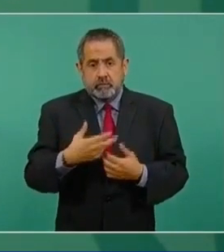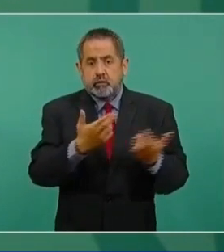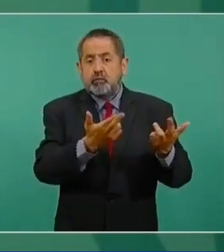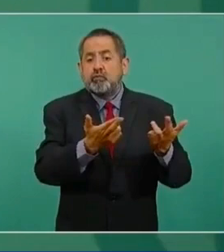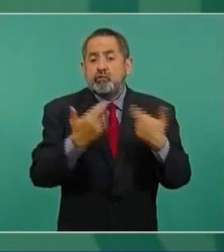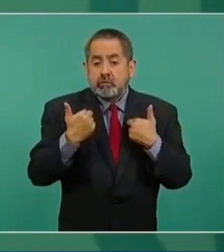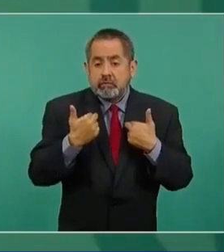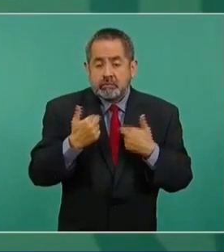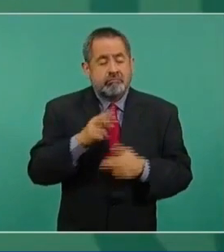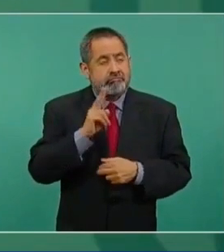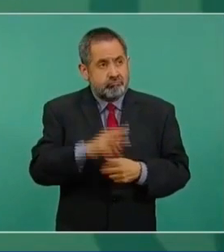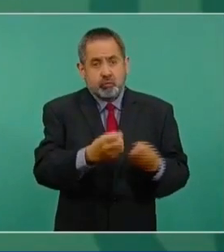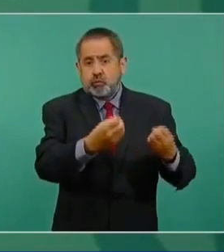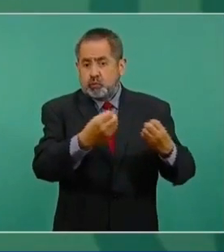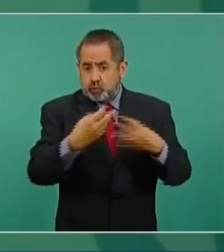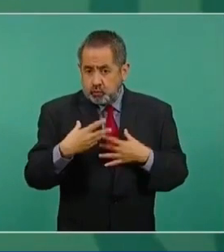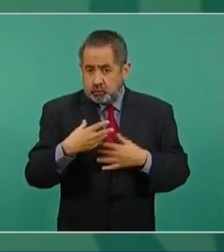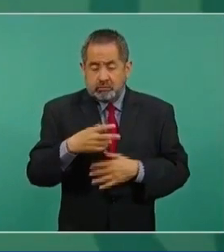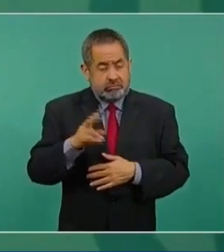donadas.